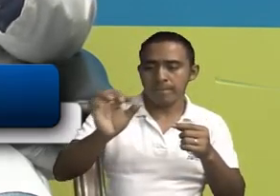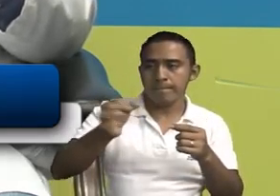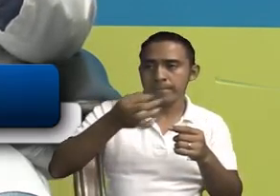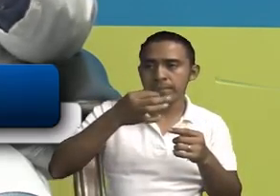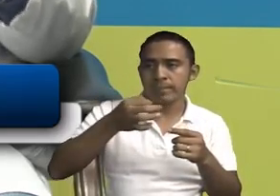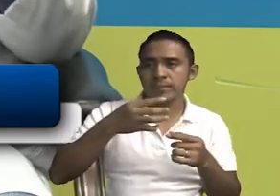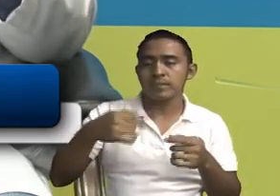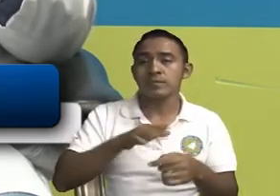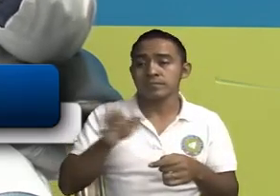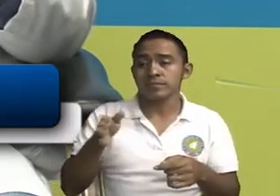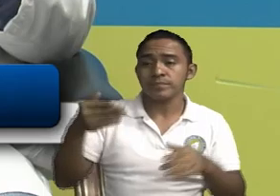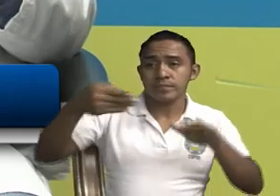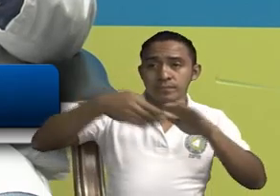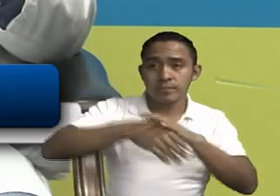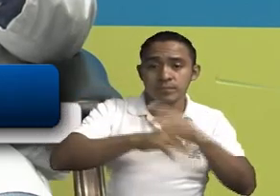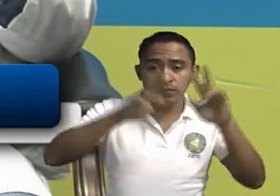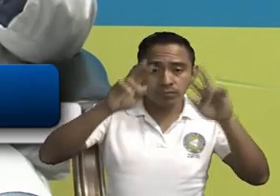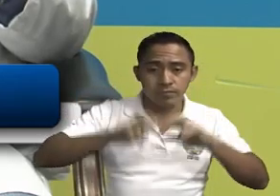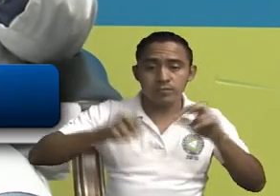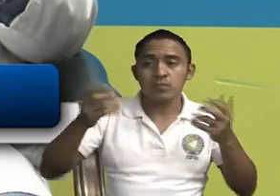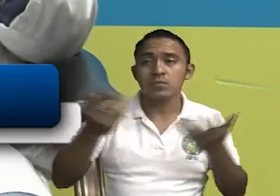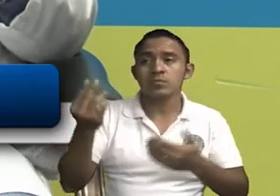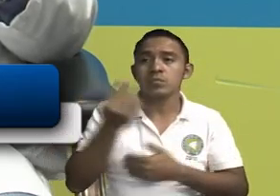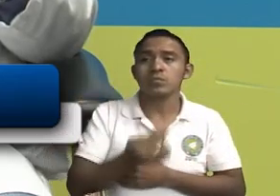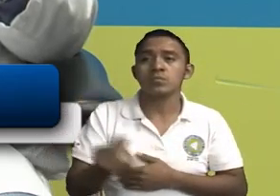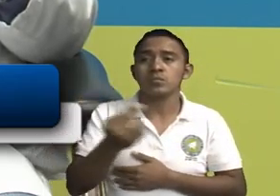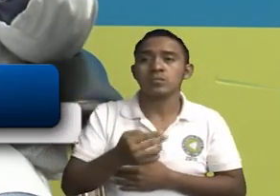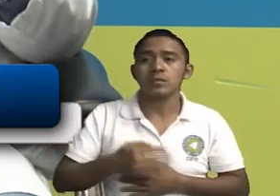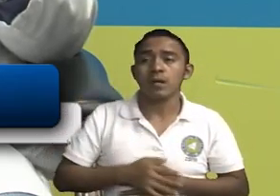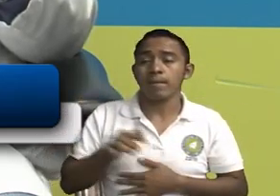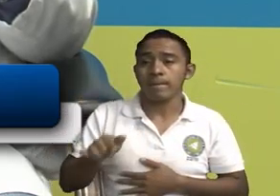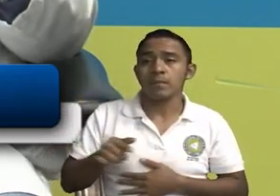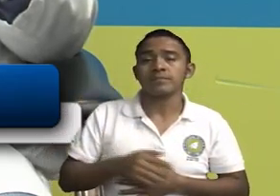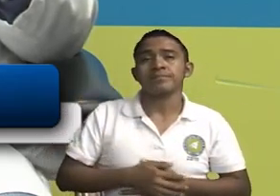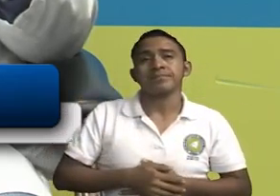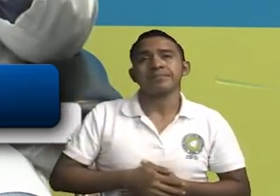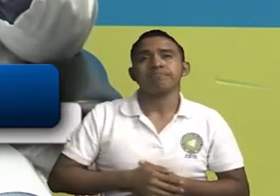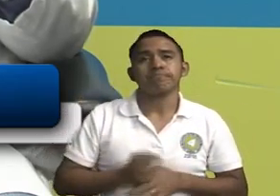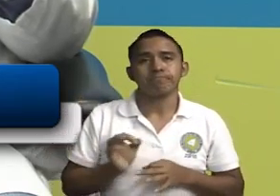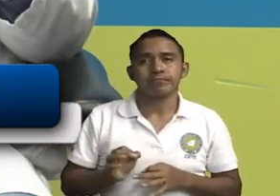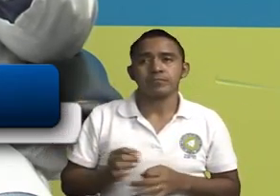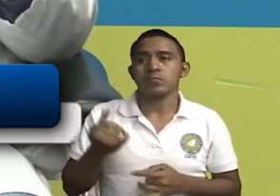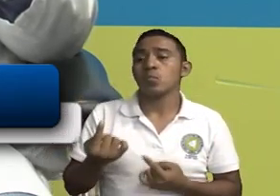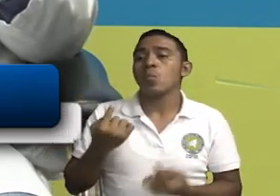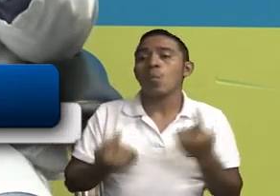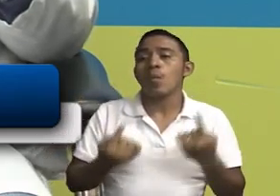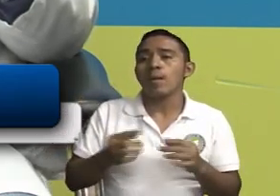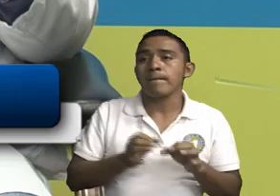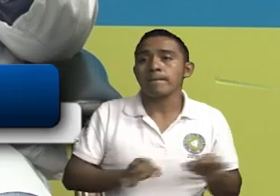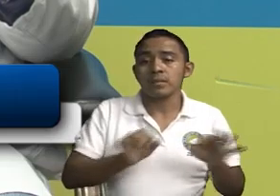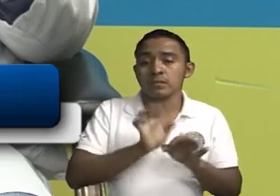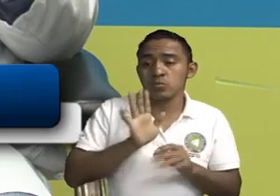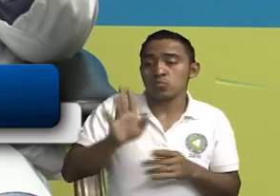mando al internista para que le valore su uso. Porque yo le digo al paciente, ok, ¿qué es más importante para vos? ¿Tu